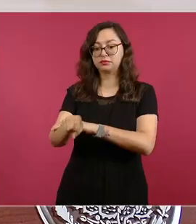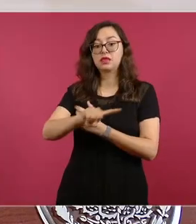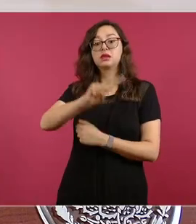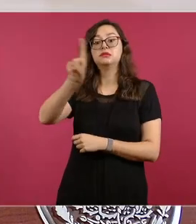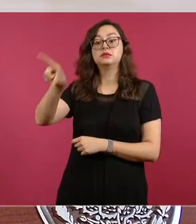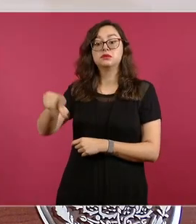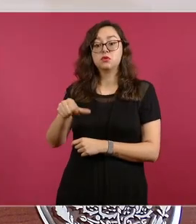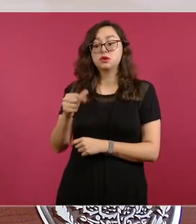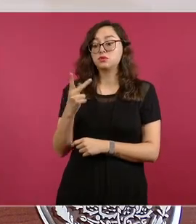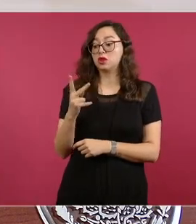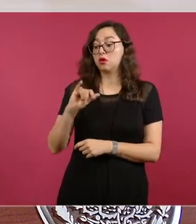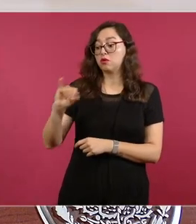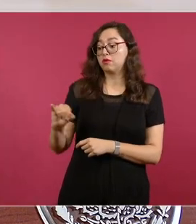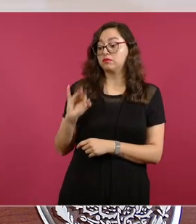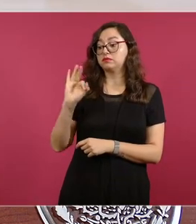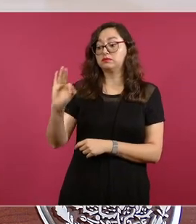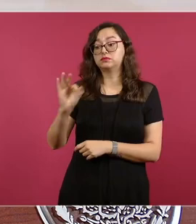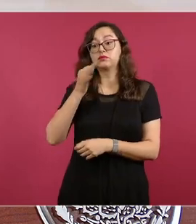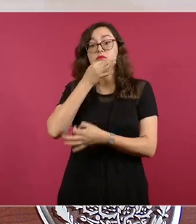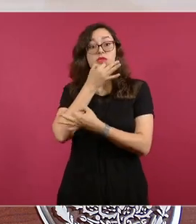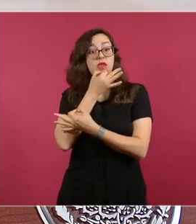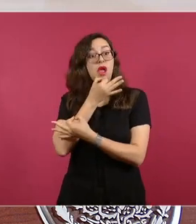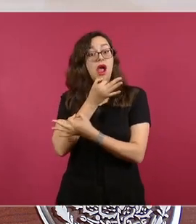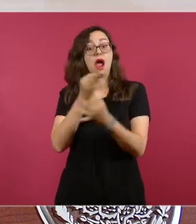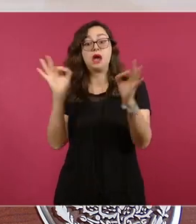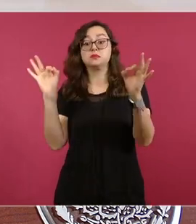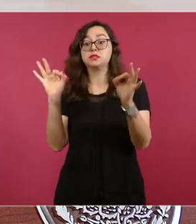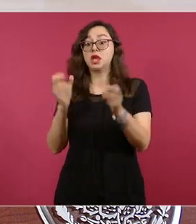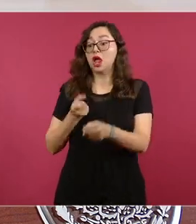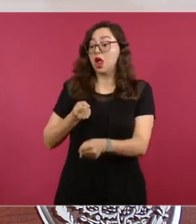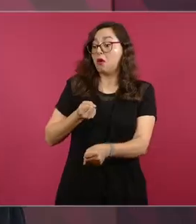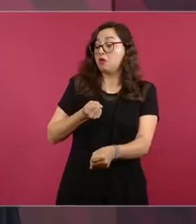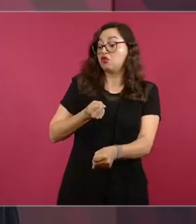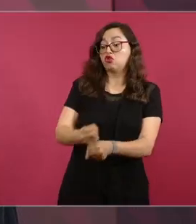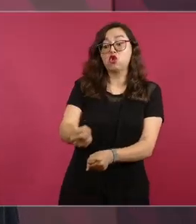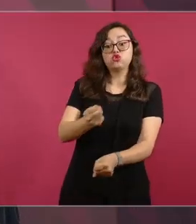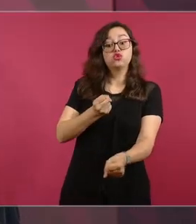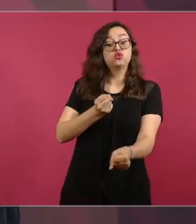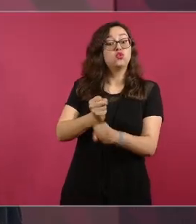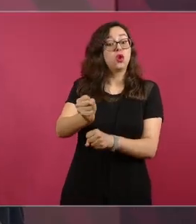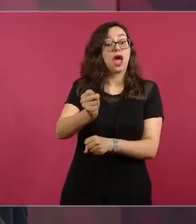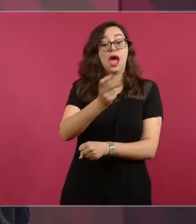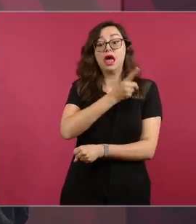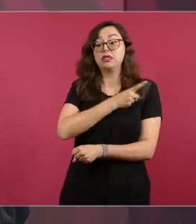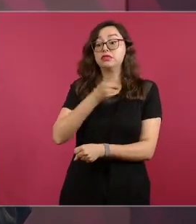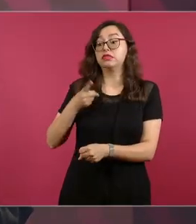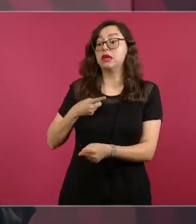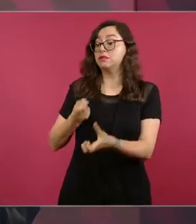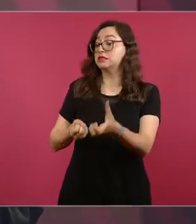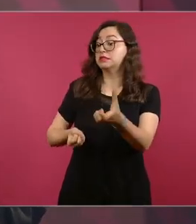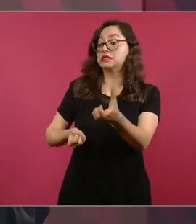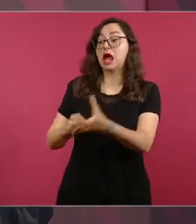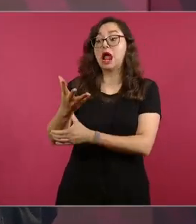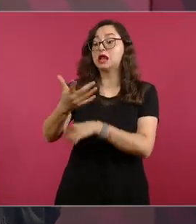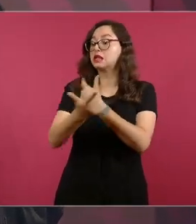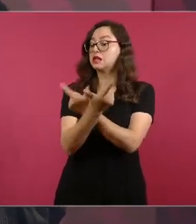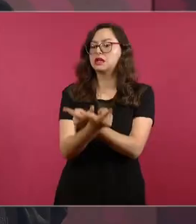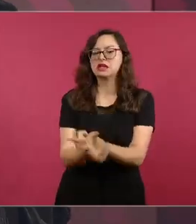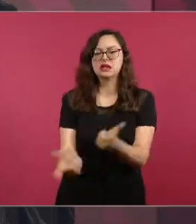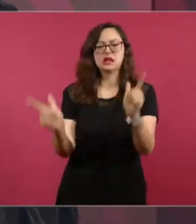porque toda la conceptualización está hecha